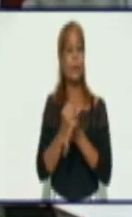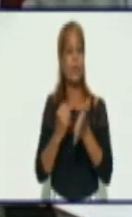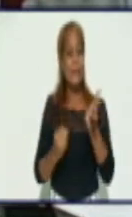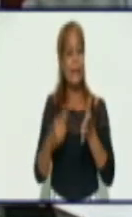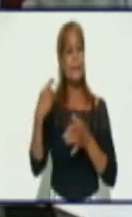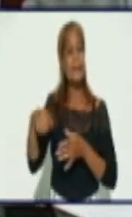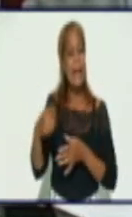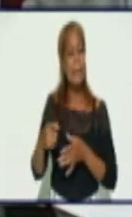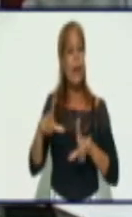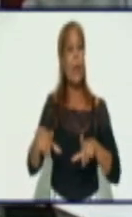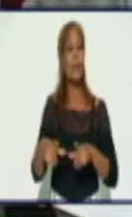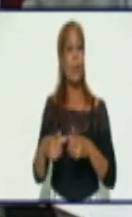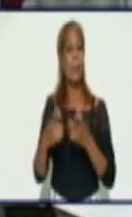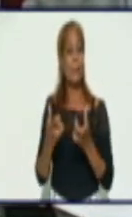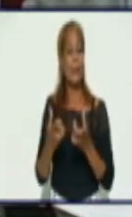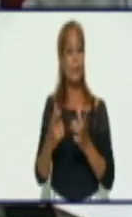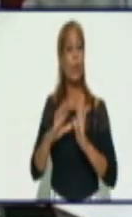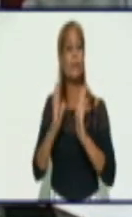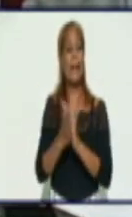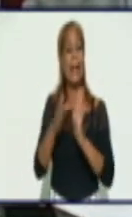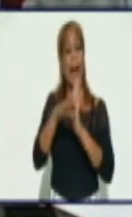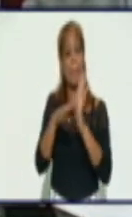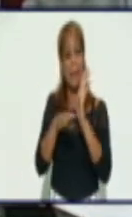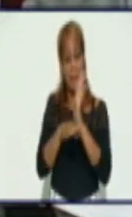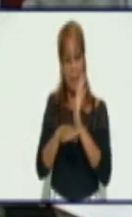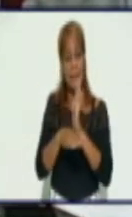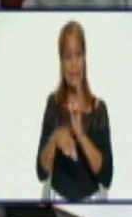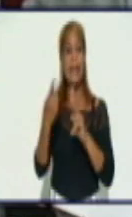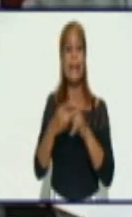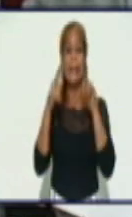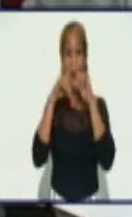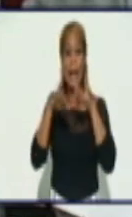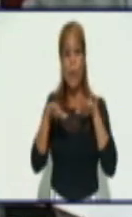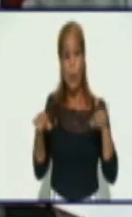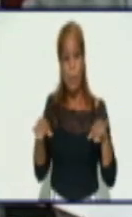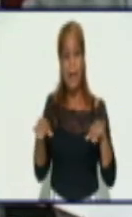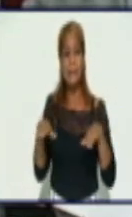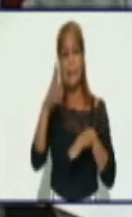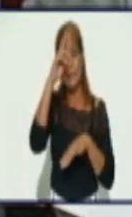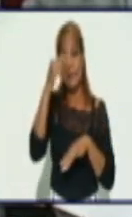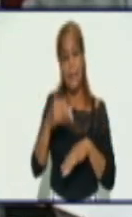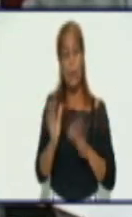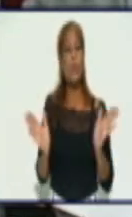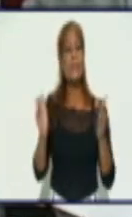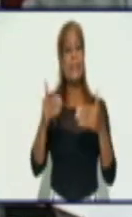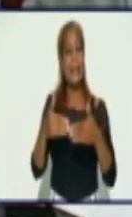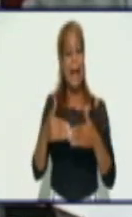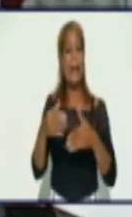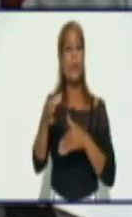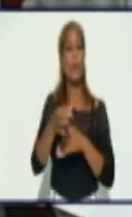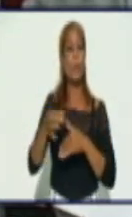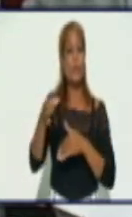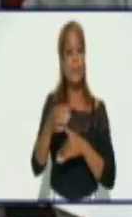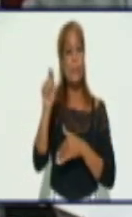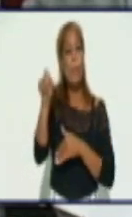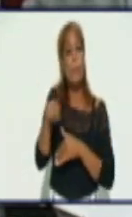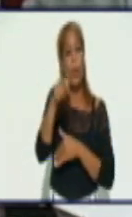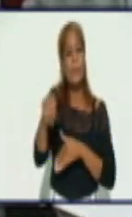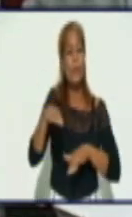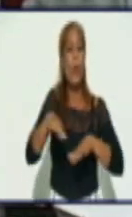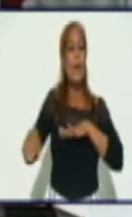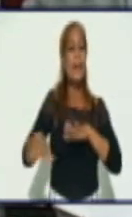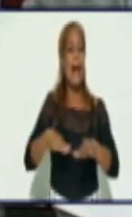ser con el cumplimiento de las medidas y protocolos establecidos por salud pública cerrar los municipios se prohíbe la movilidad